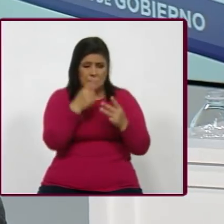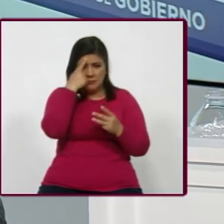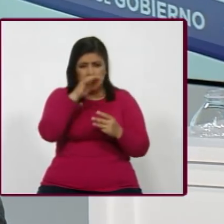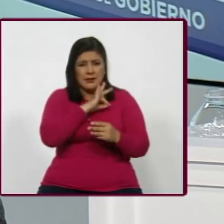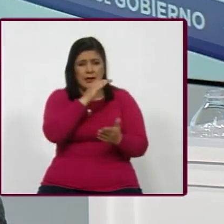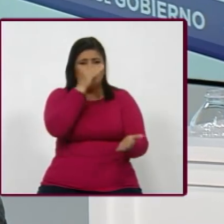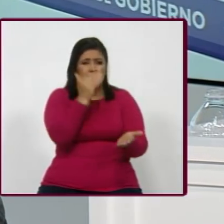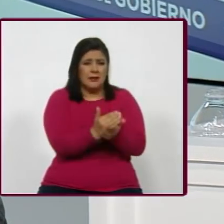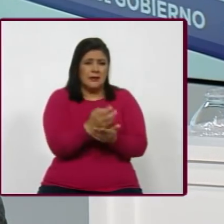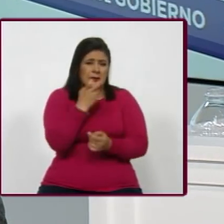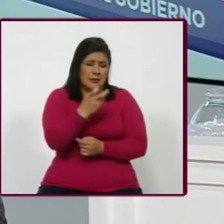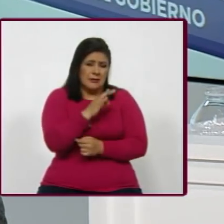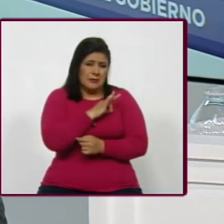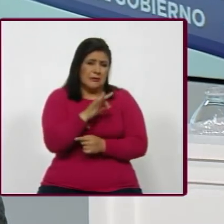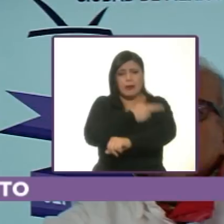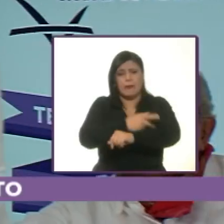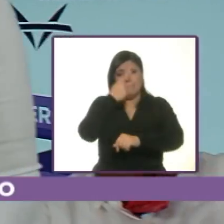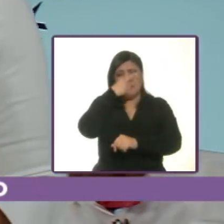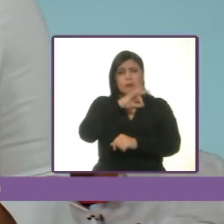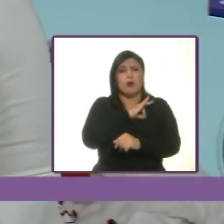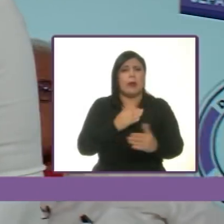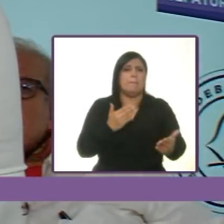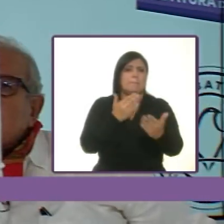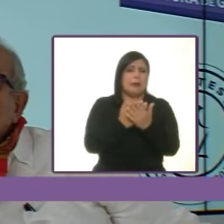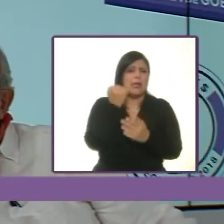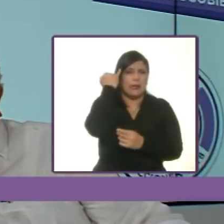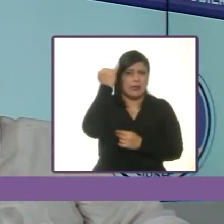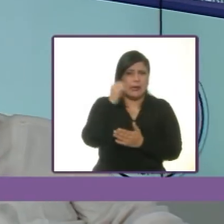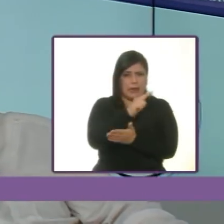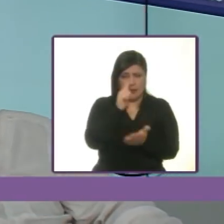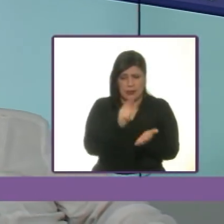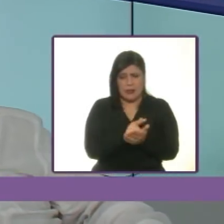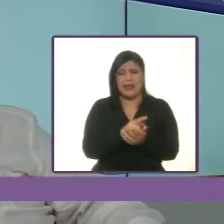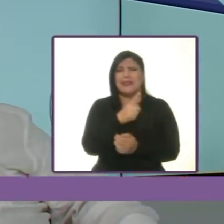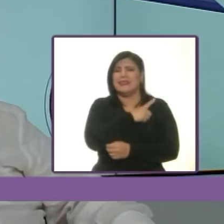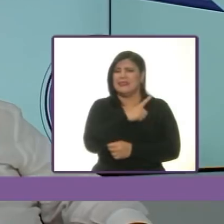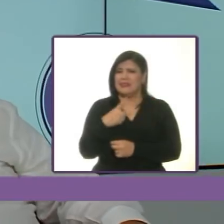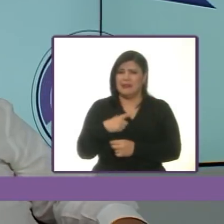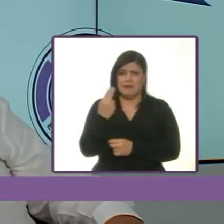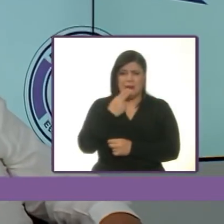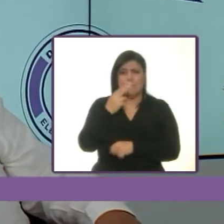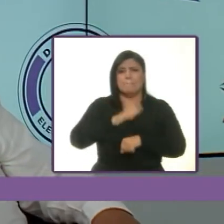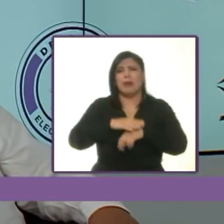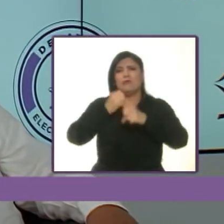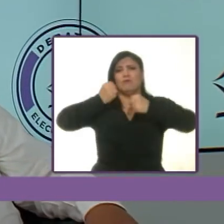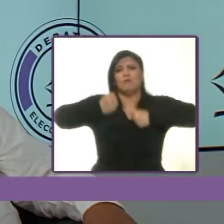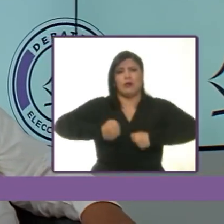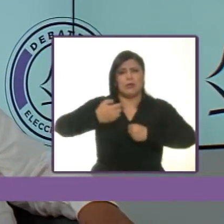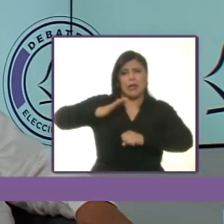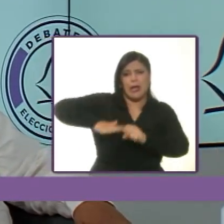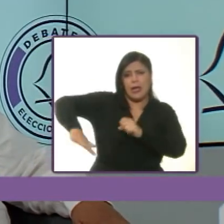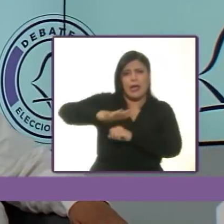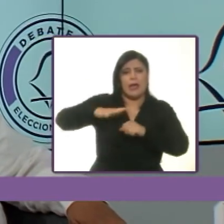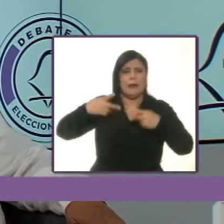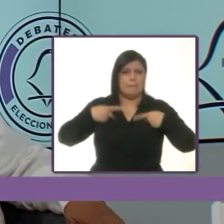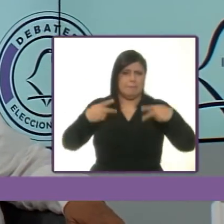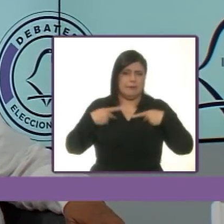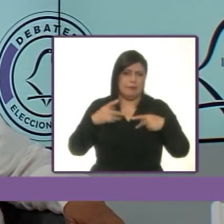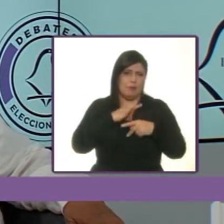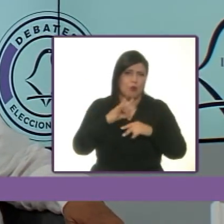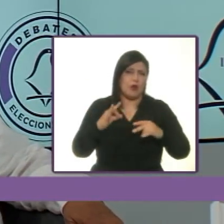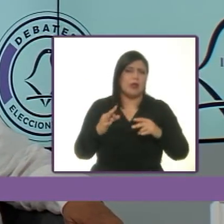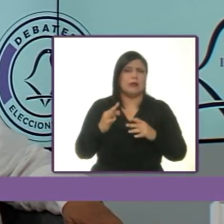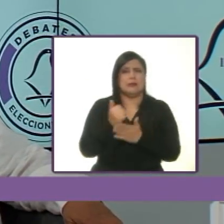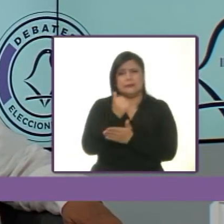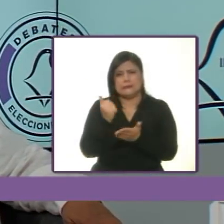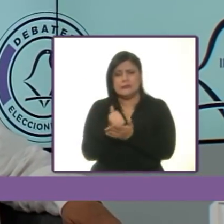termine imponiendo un fiscal carnal. Es necesario que fortalezcamos al ciudadano y participe en la